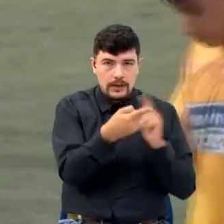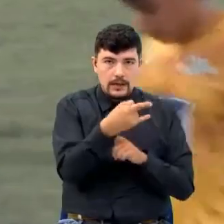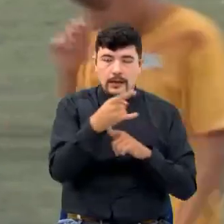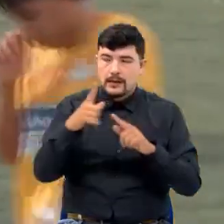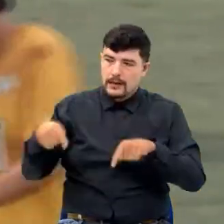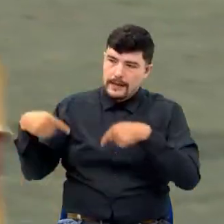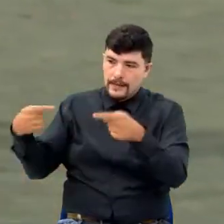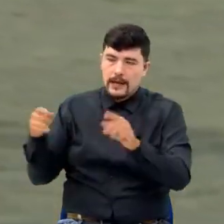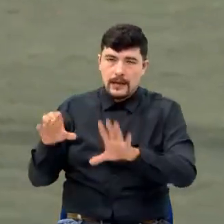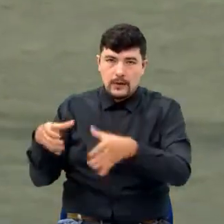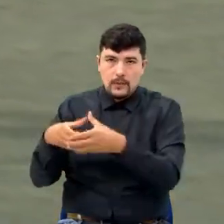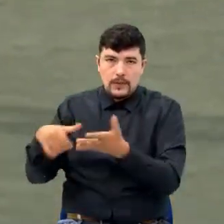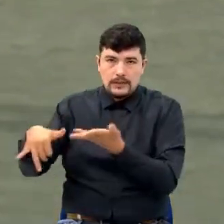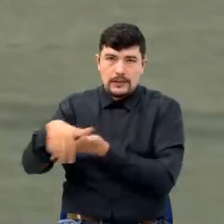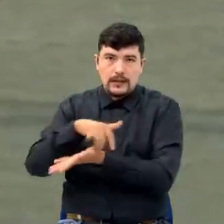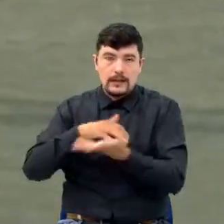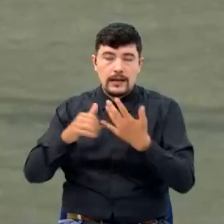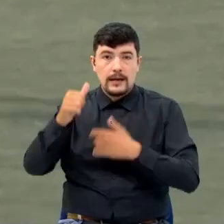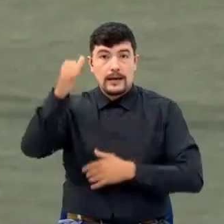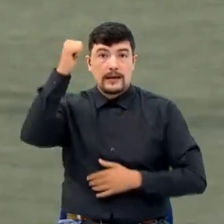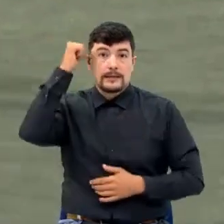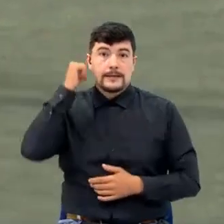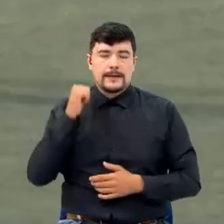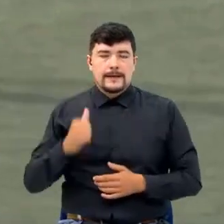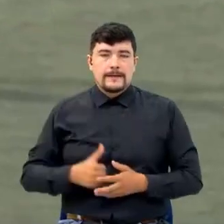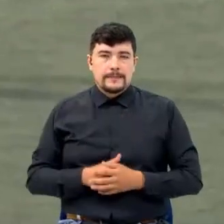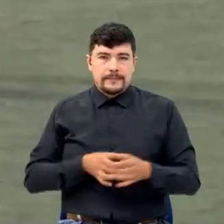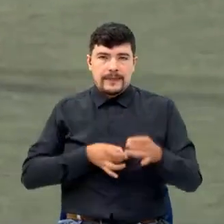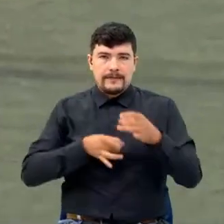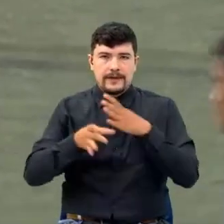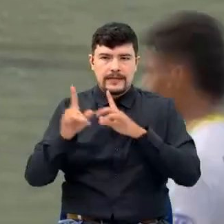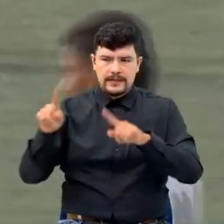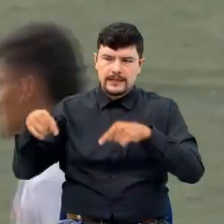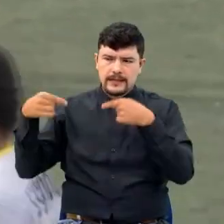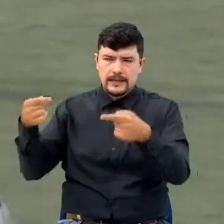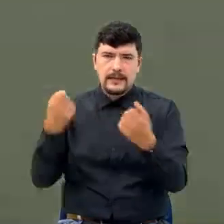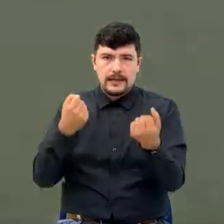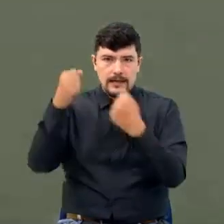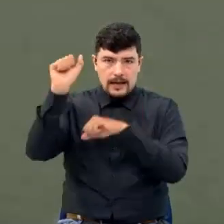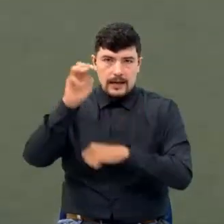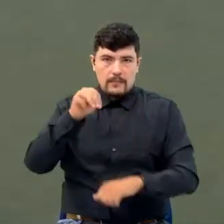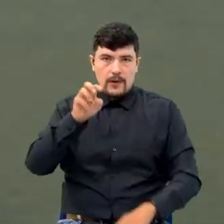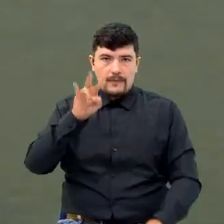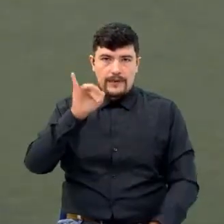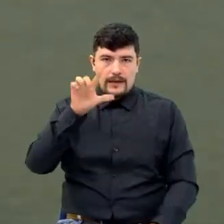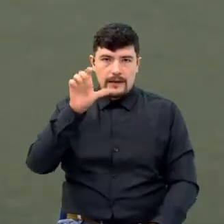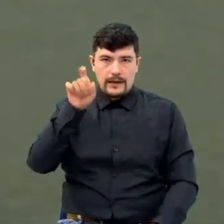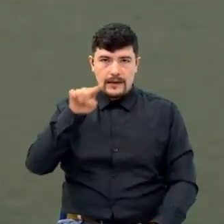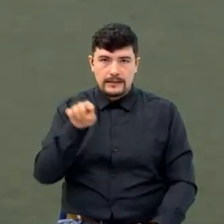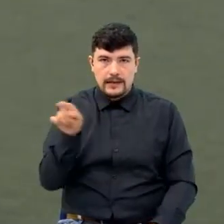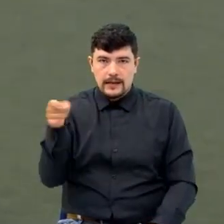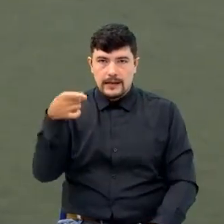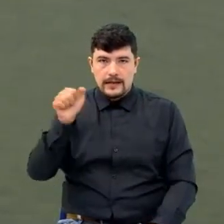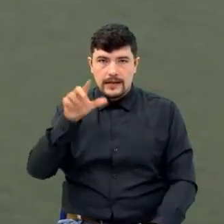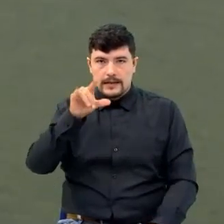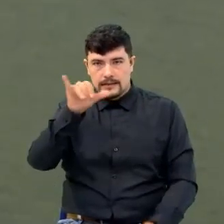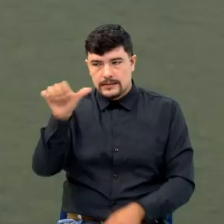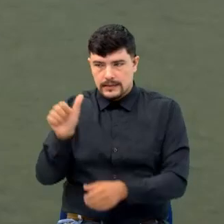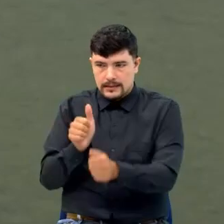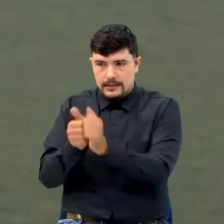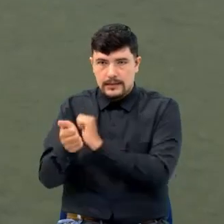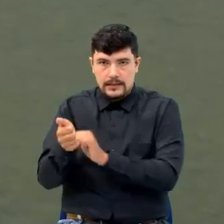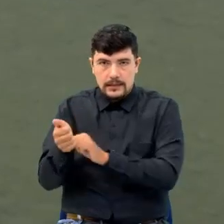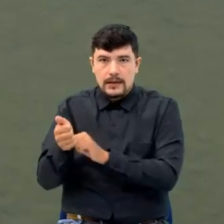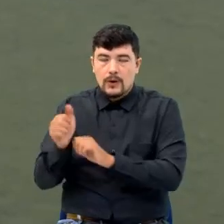Santander. Ayer hubo fecha con victoria de Móviles García, primer clasificado a los cuartos, 3-0 frente a